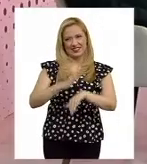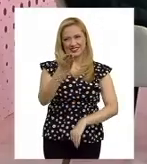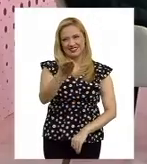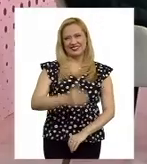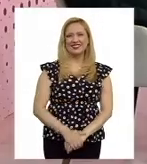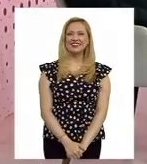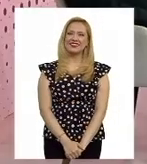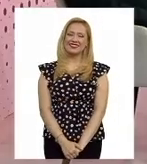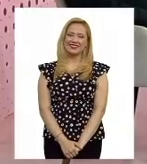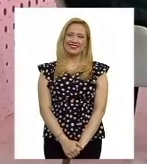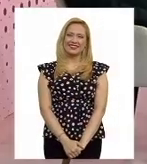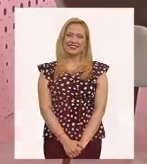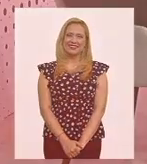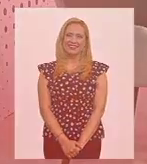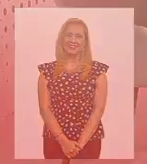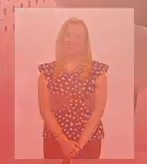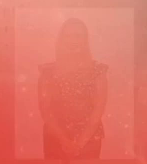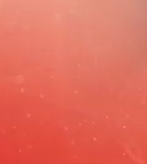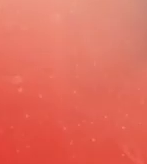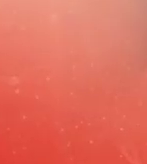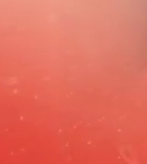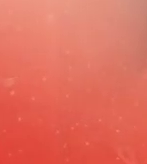nosotros.